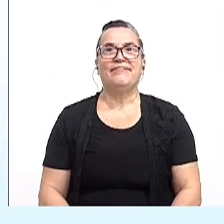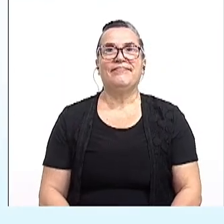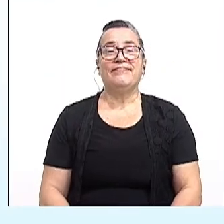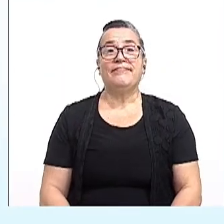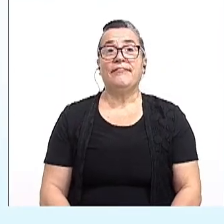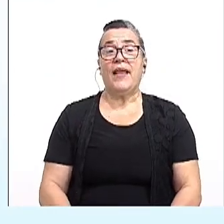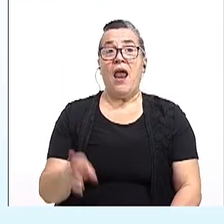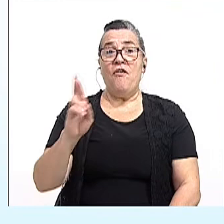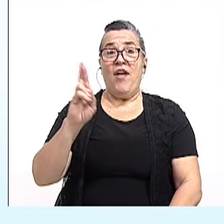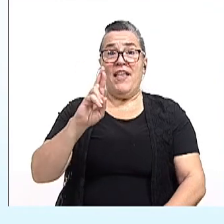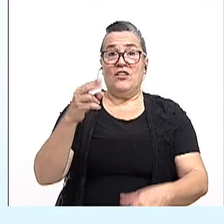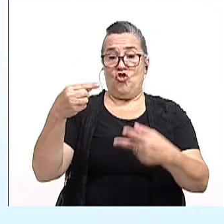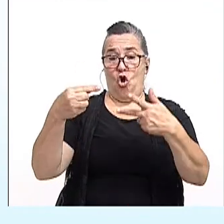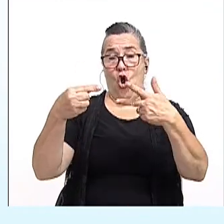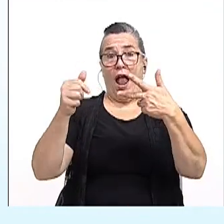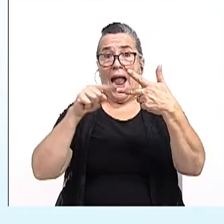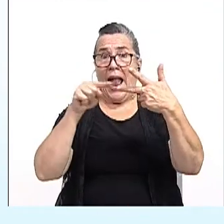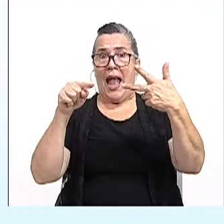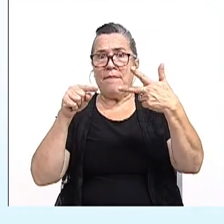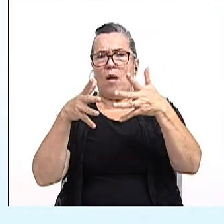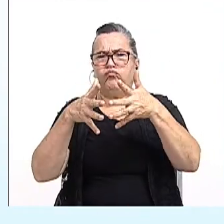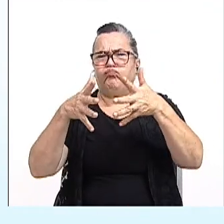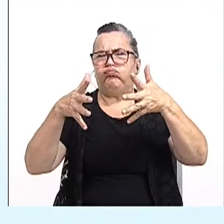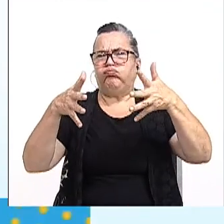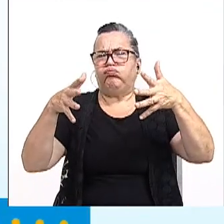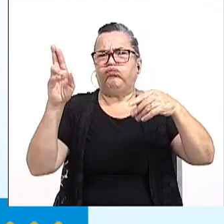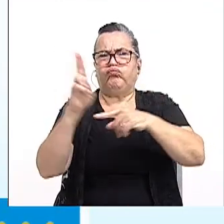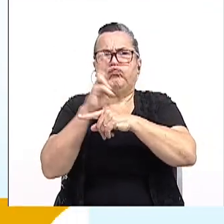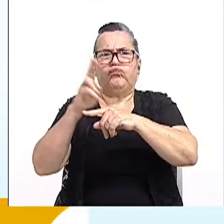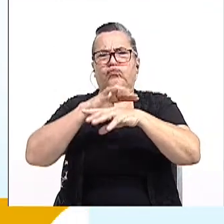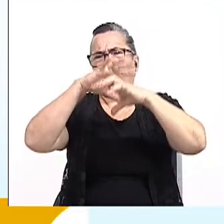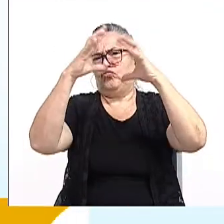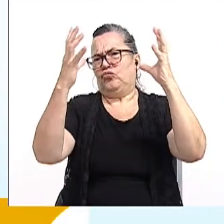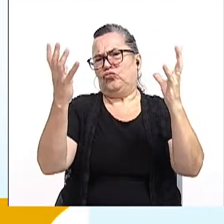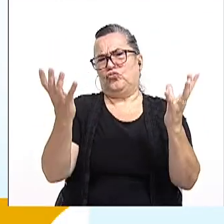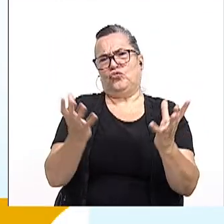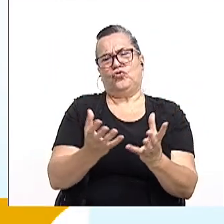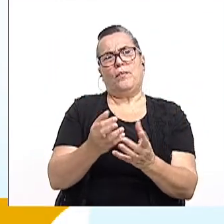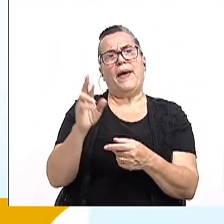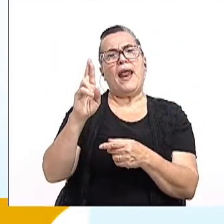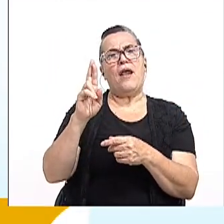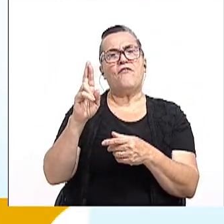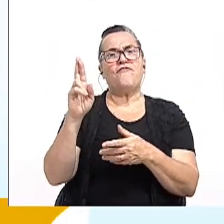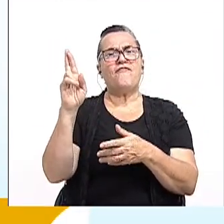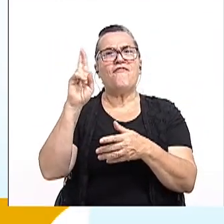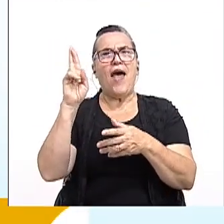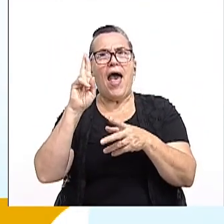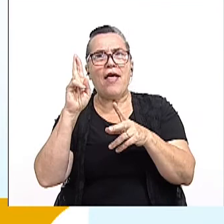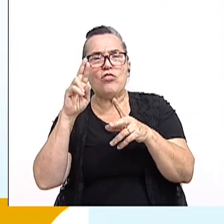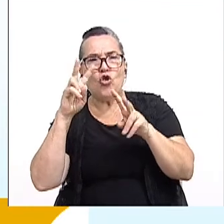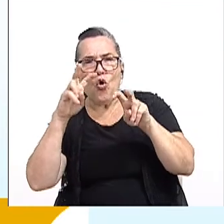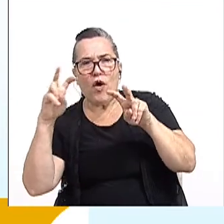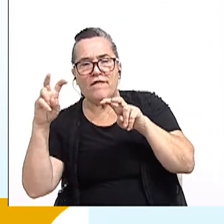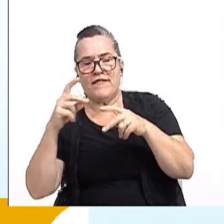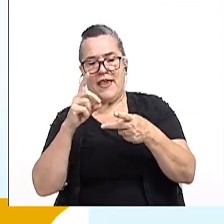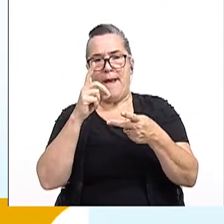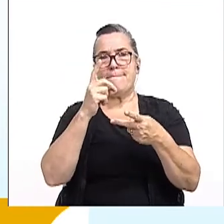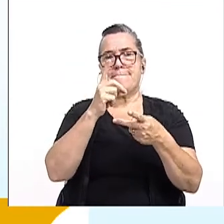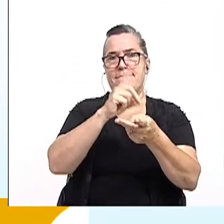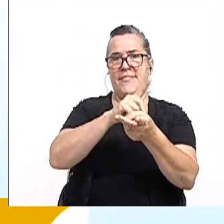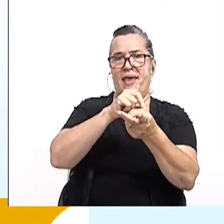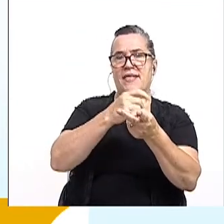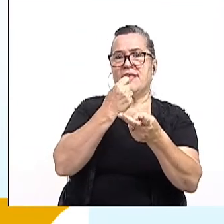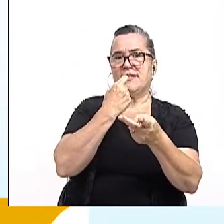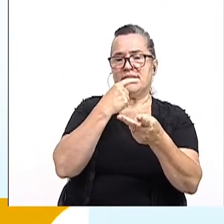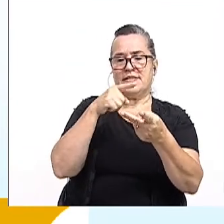La radiación gamma tiene amplio uso en todo el mundo para la radiografía industrial, la medicina y la